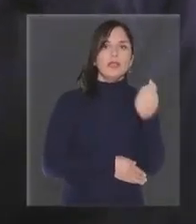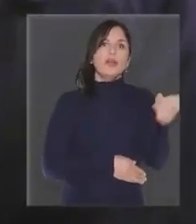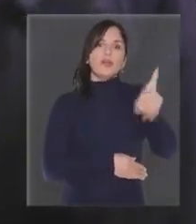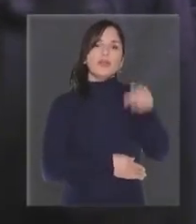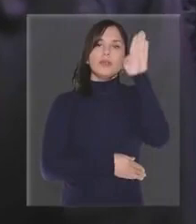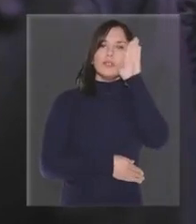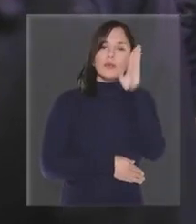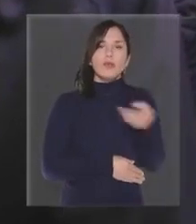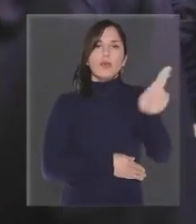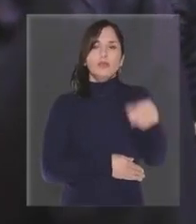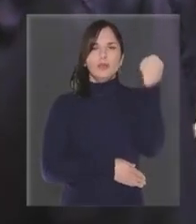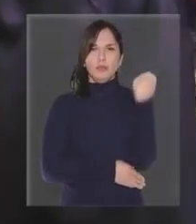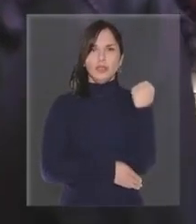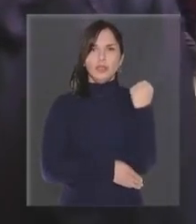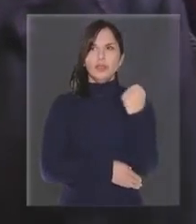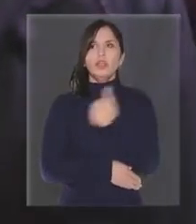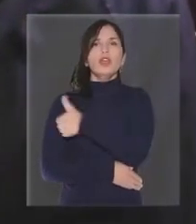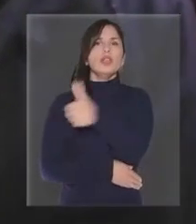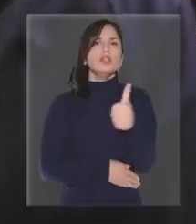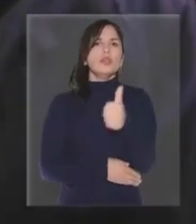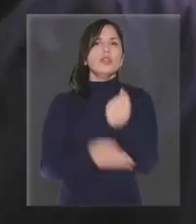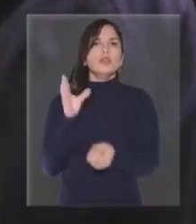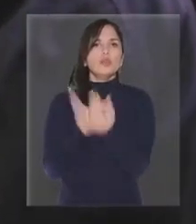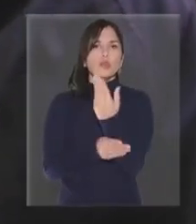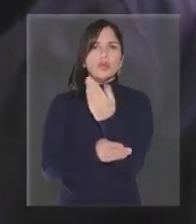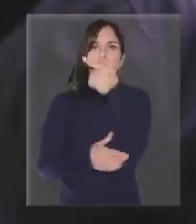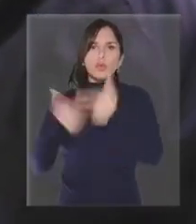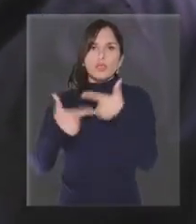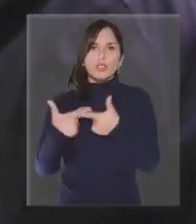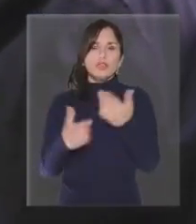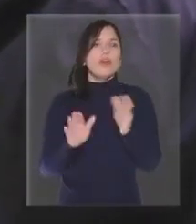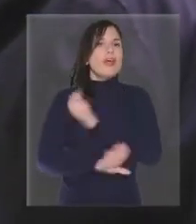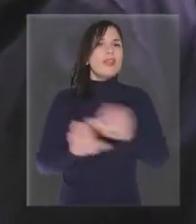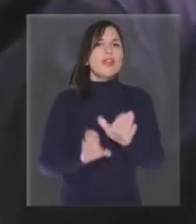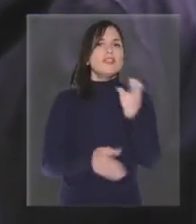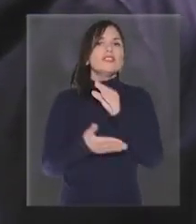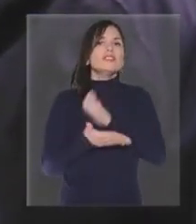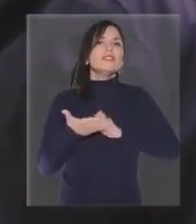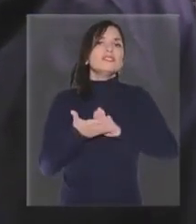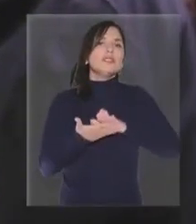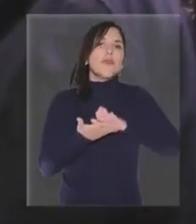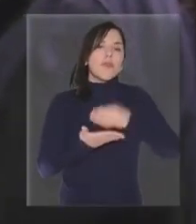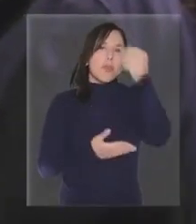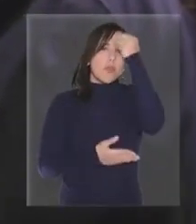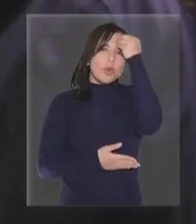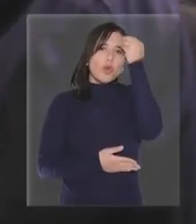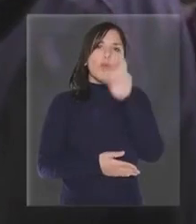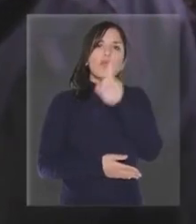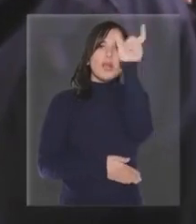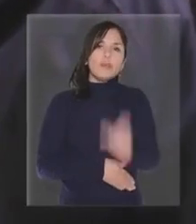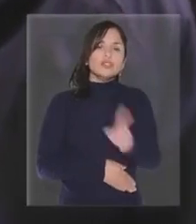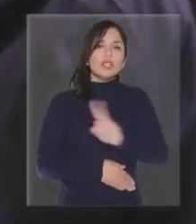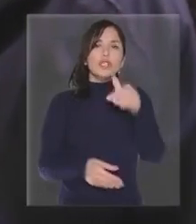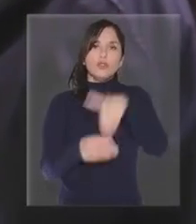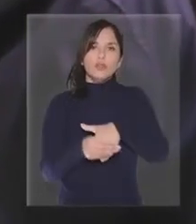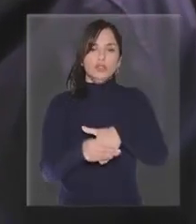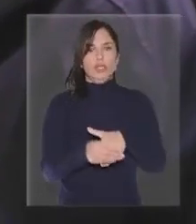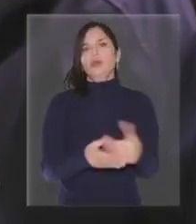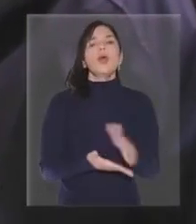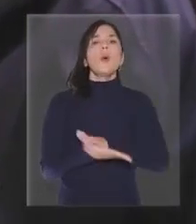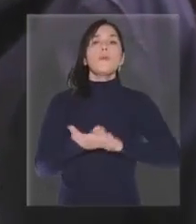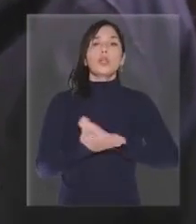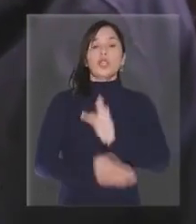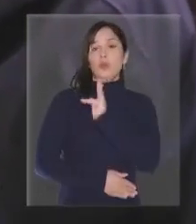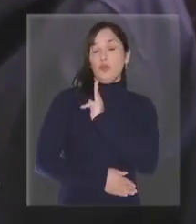Bachelet, ahora nuevamente Piñera y todos los nuevos, nadie se ha preocupado del no votante. Se conforman con ser presidente en